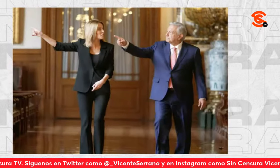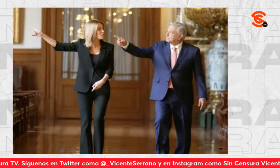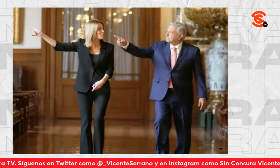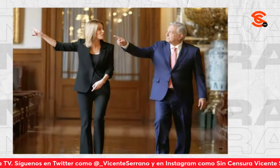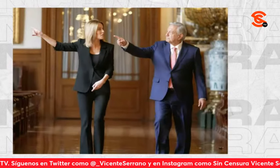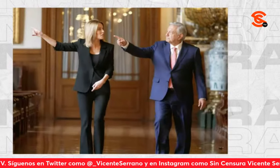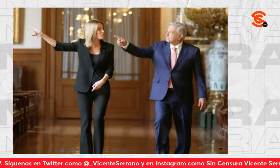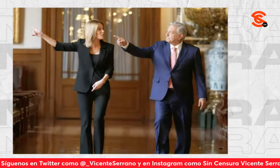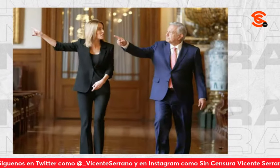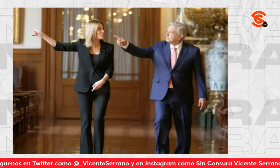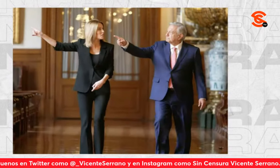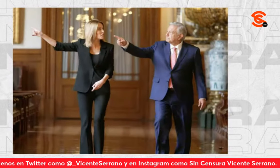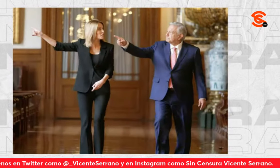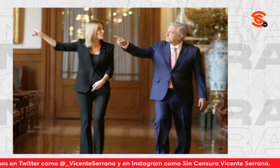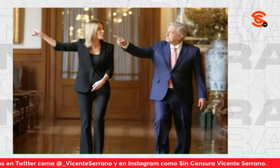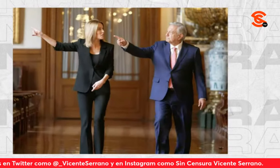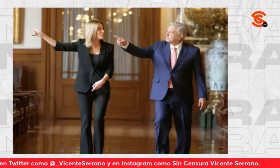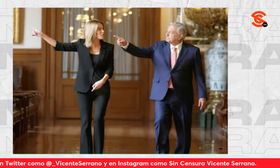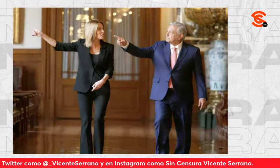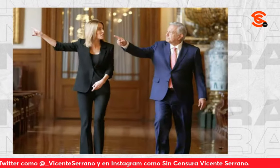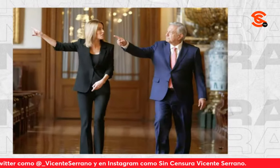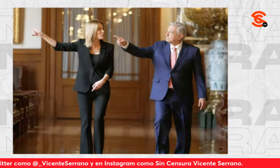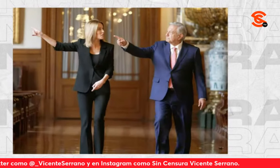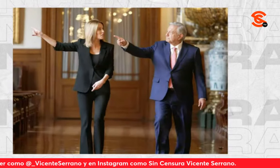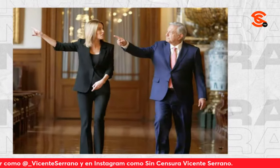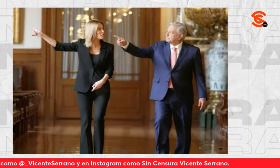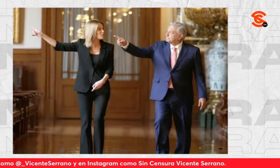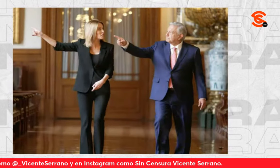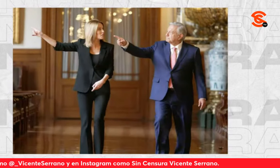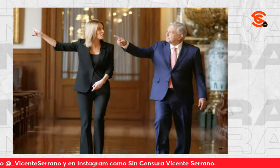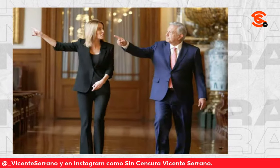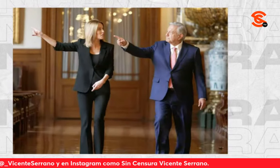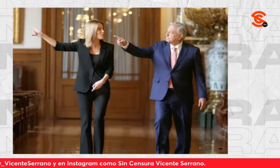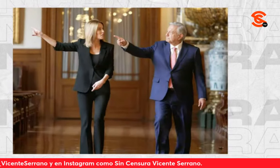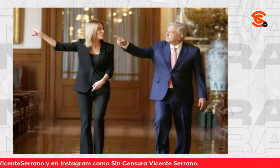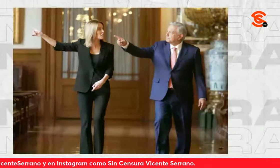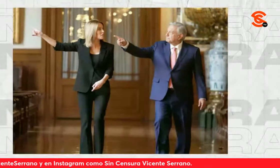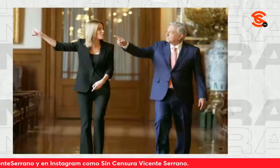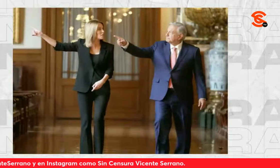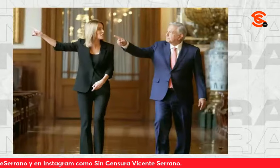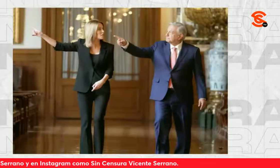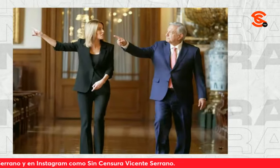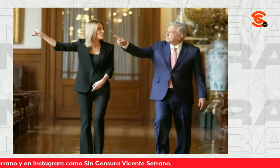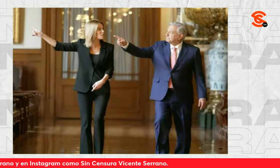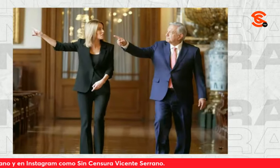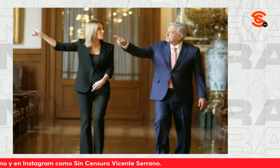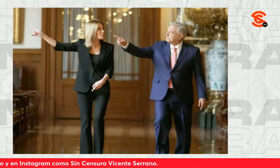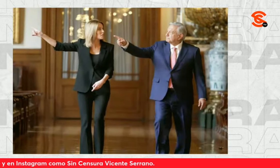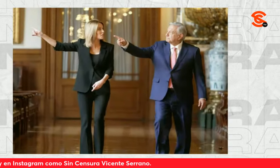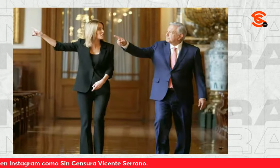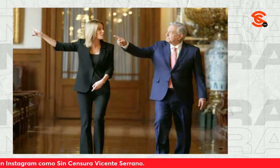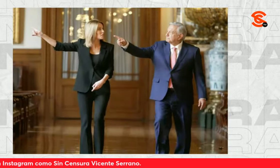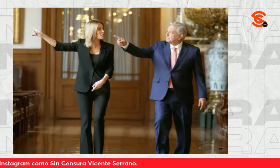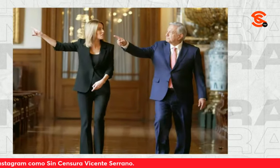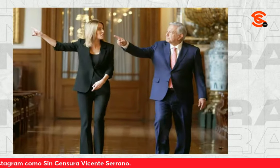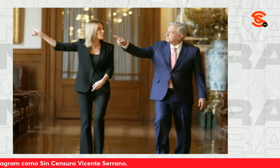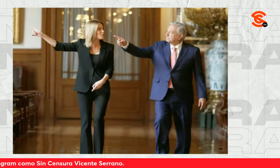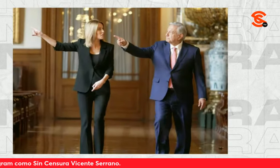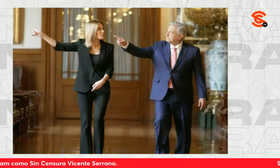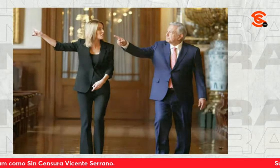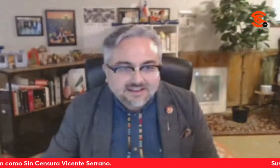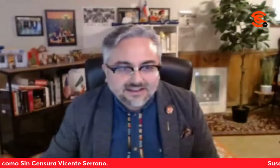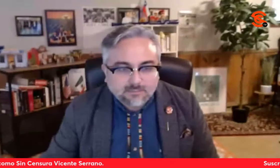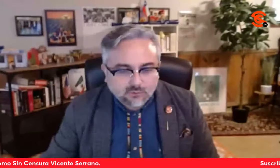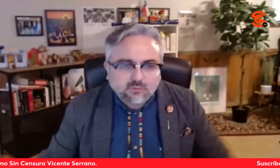traer pues una serie de problemáticas gruesas Pero bueno y ahí está ahí está creo que esta es una de las partes más